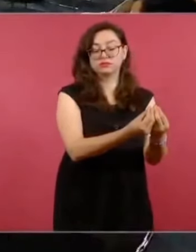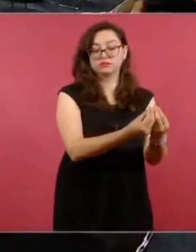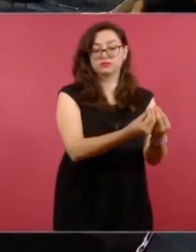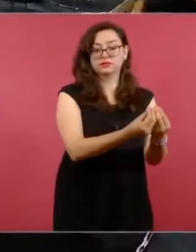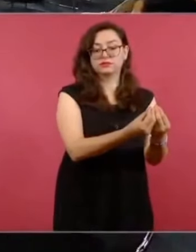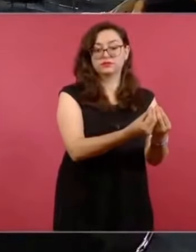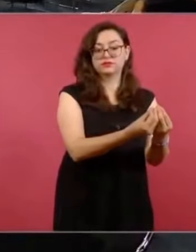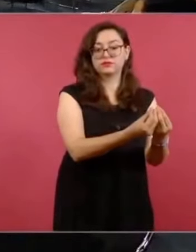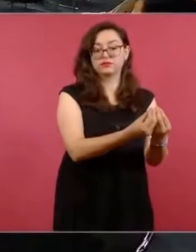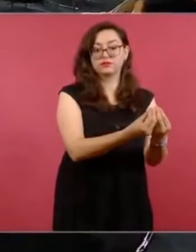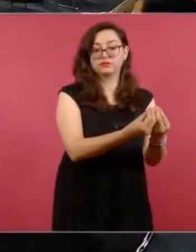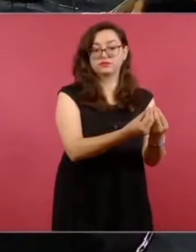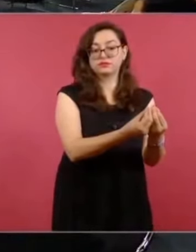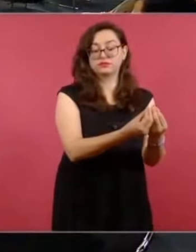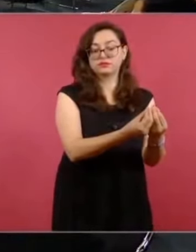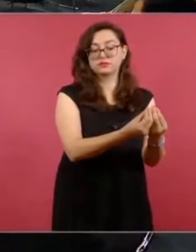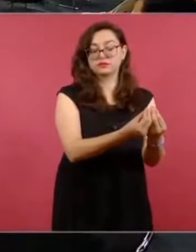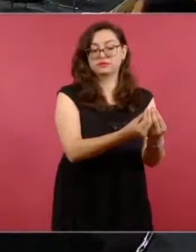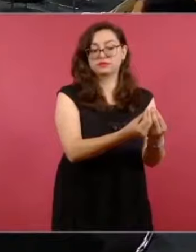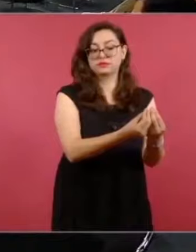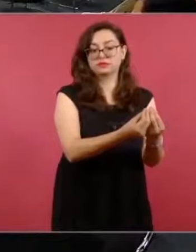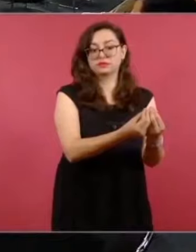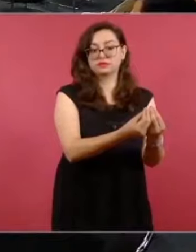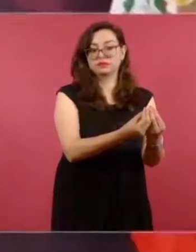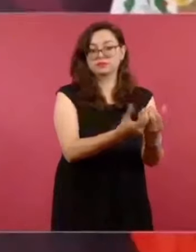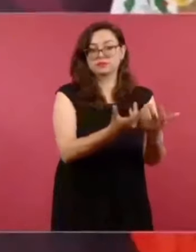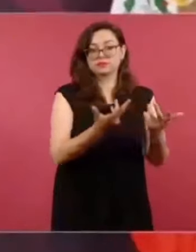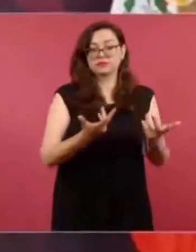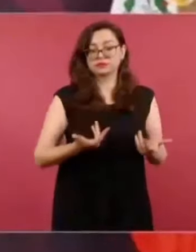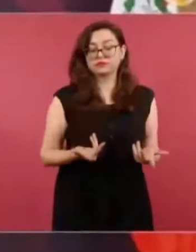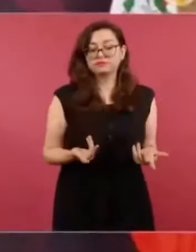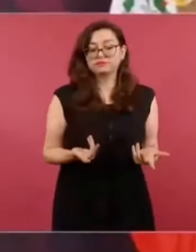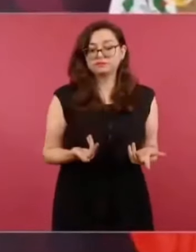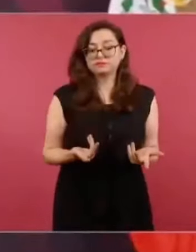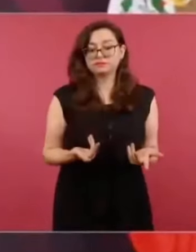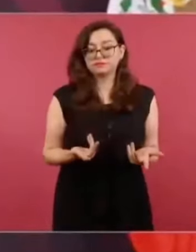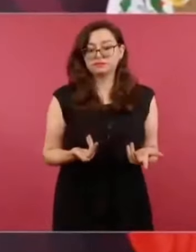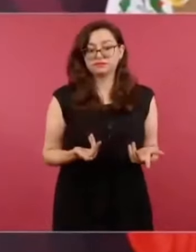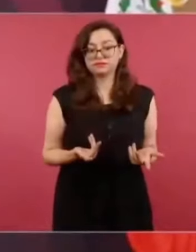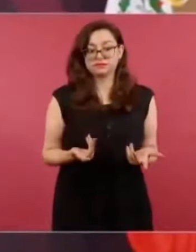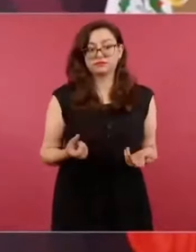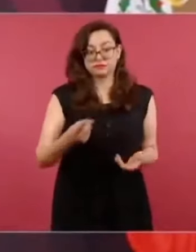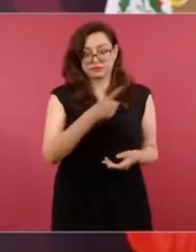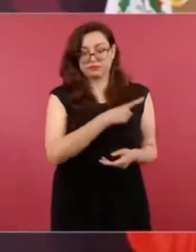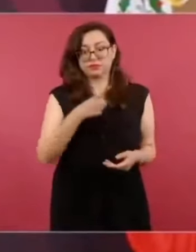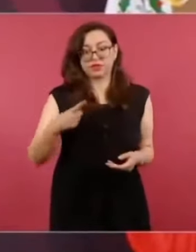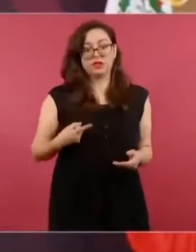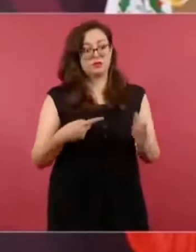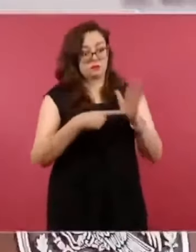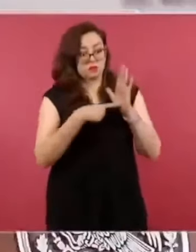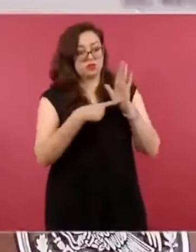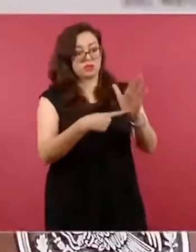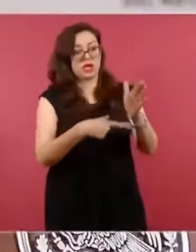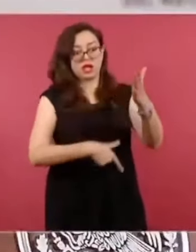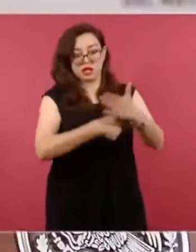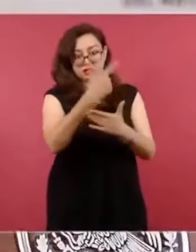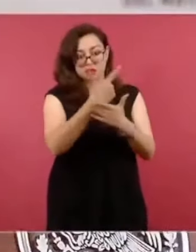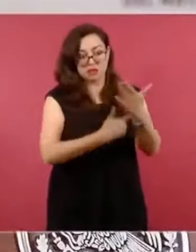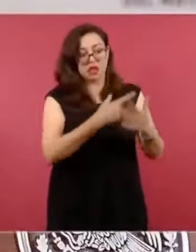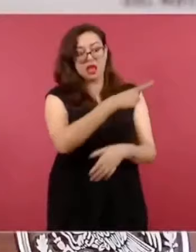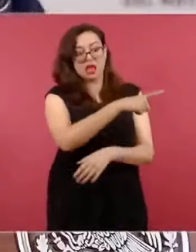tienen que que también demostrar sus ingresos